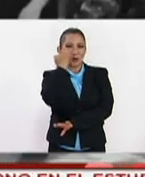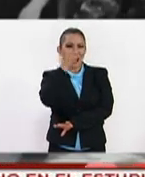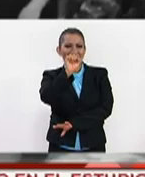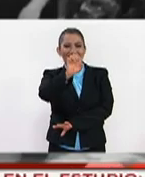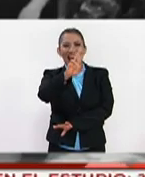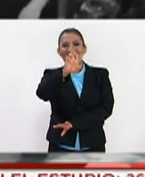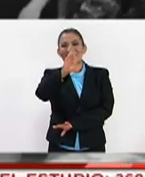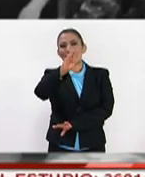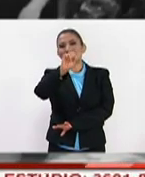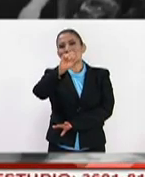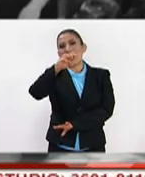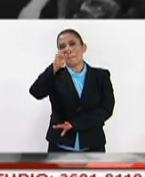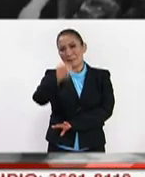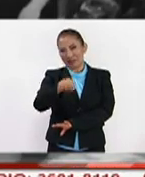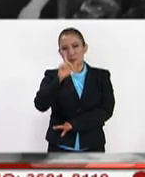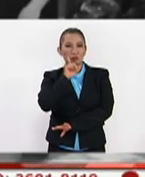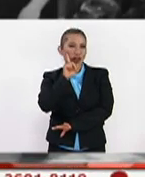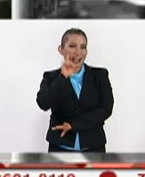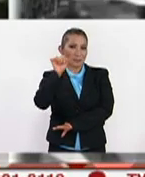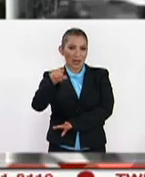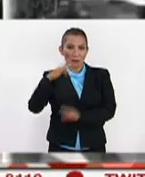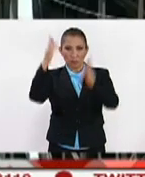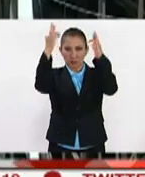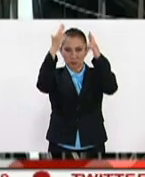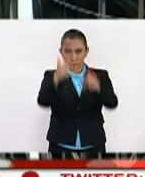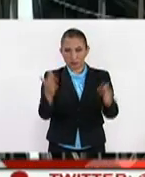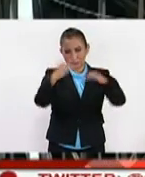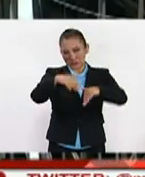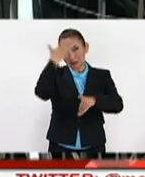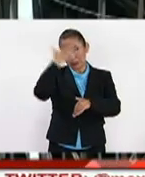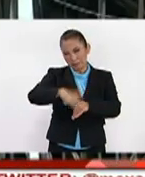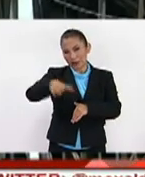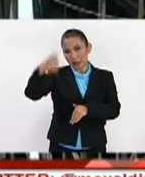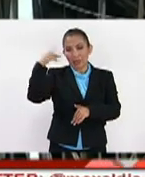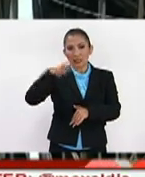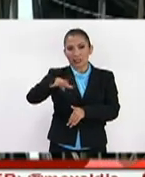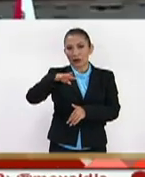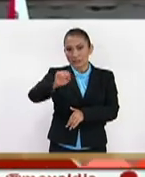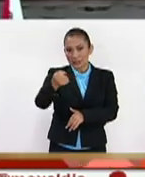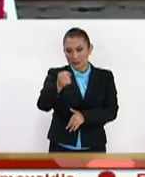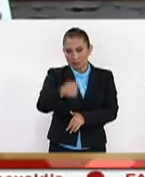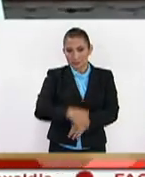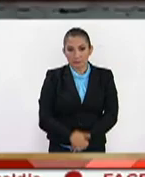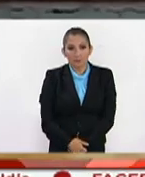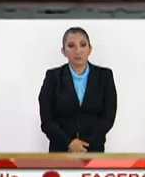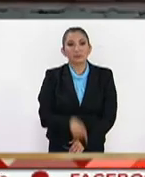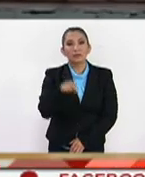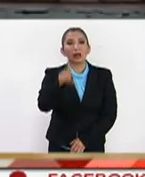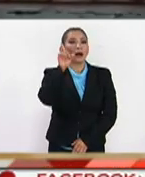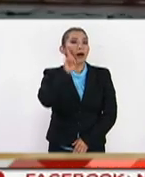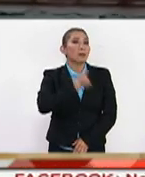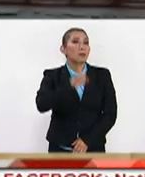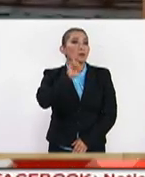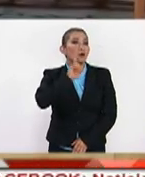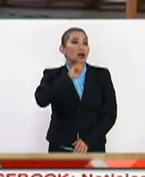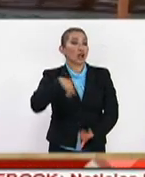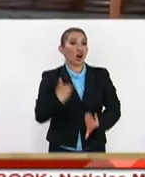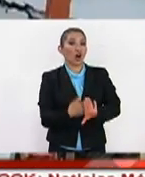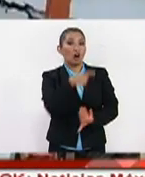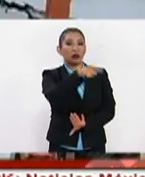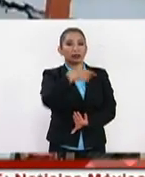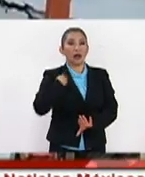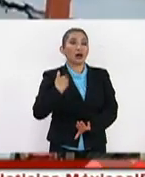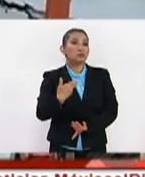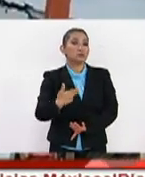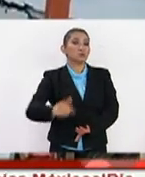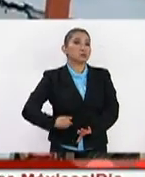la directora del colegio Enrique Rebsamen, el cual colapsó, como ya todos lo sabemos, el 19 de septiembre. García Villegas es acusada por el